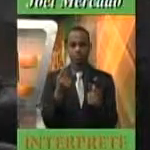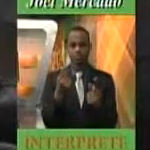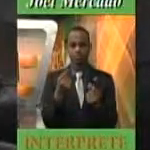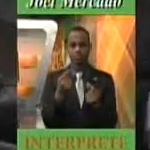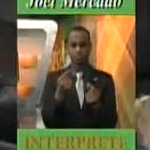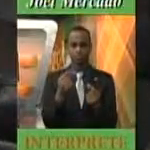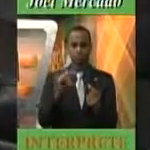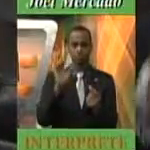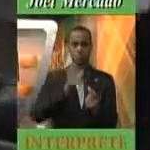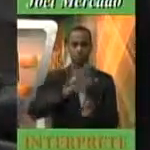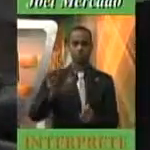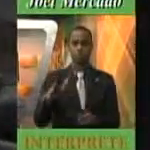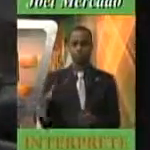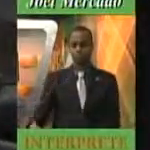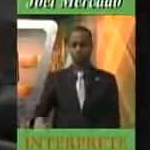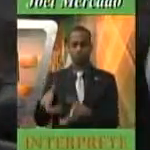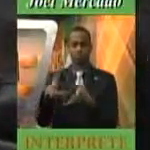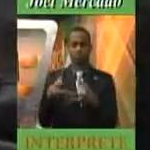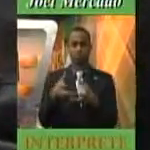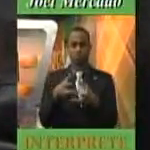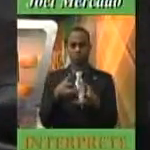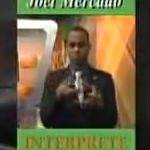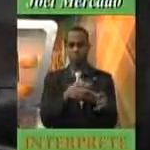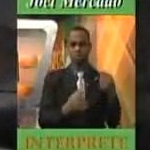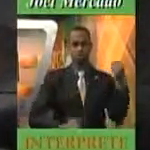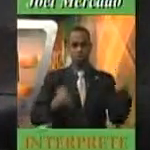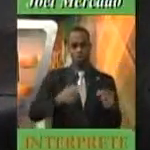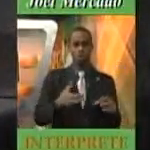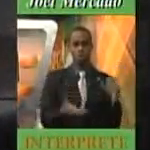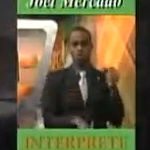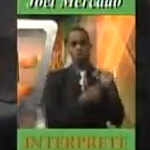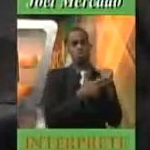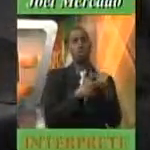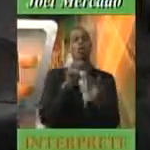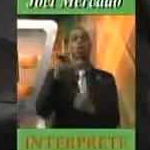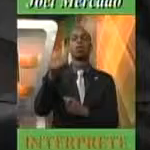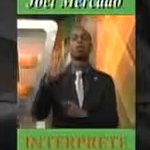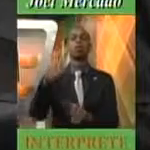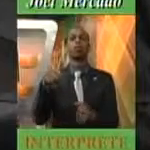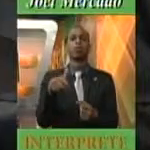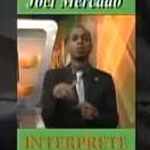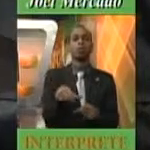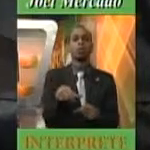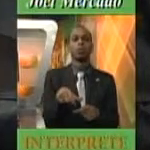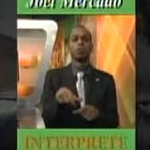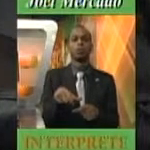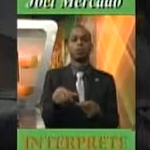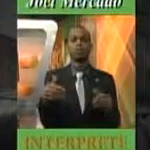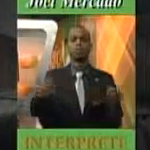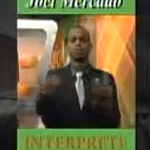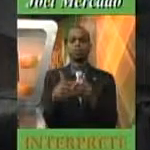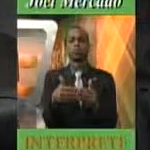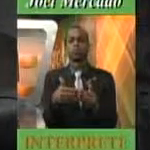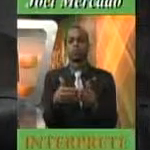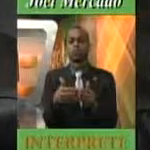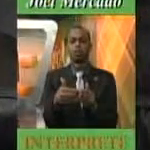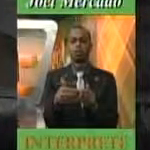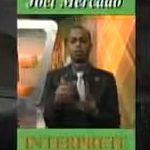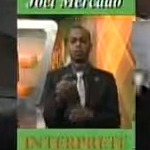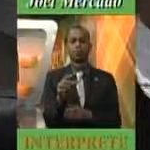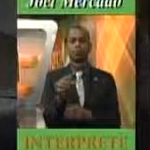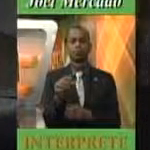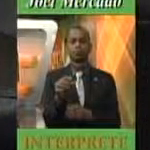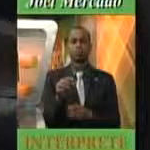su prótesis, la deja en el baúl de su carro y se para en la Winston Churchill